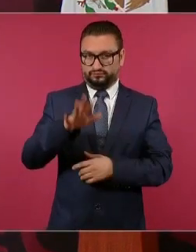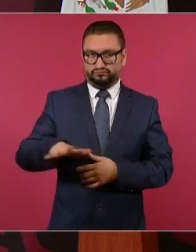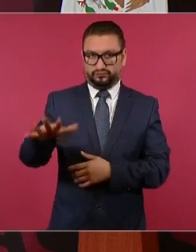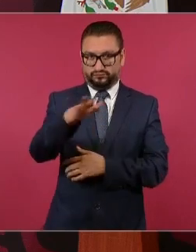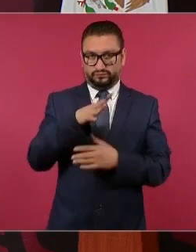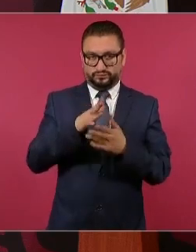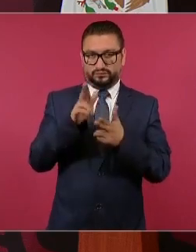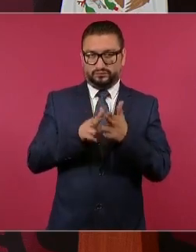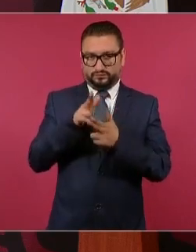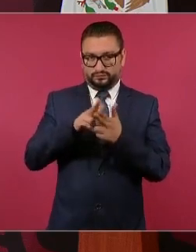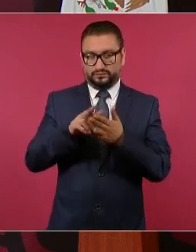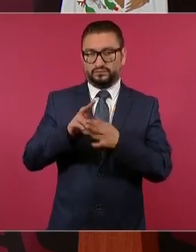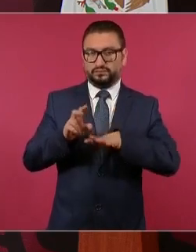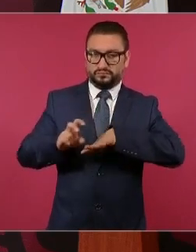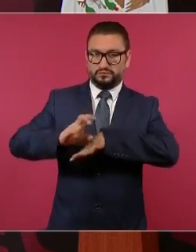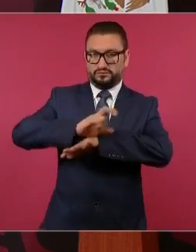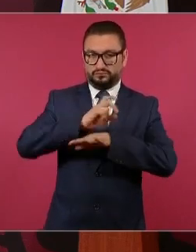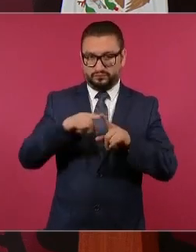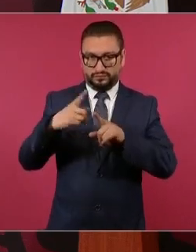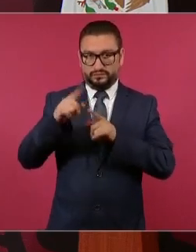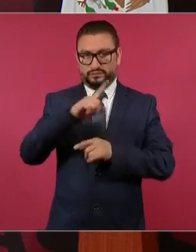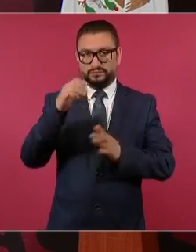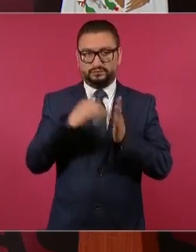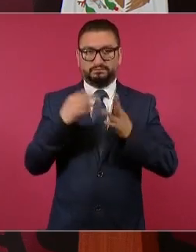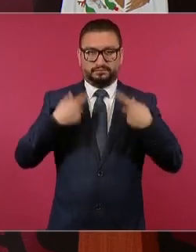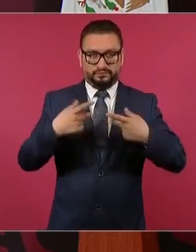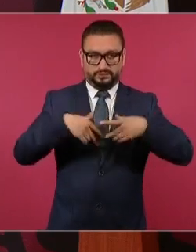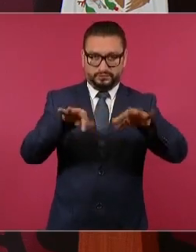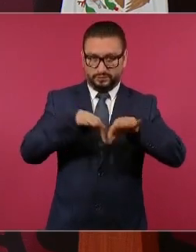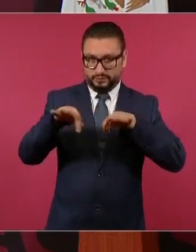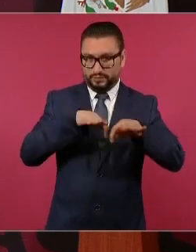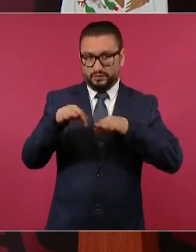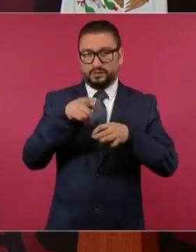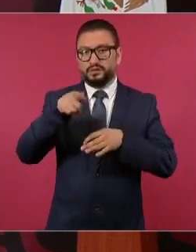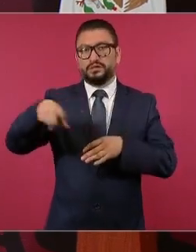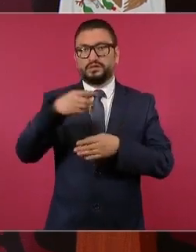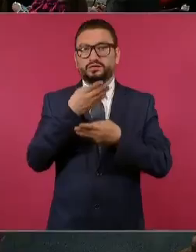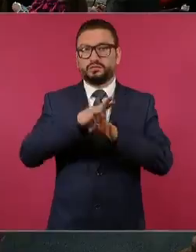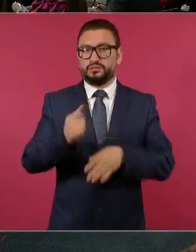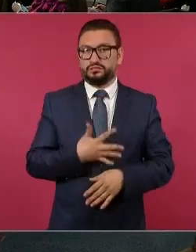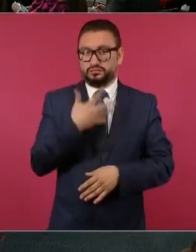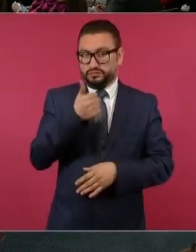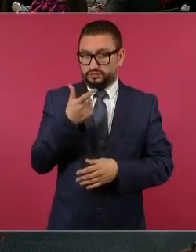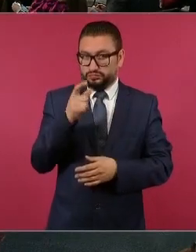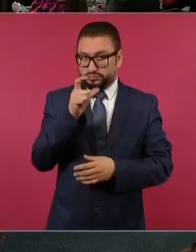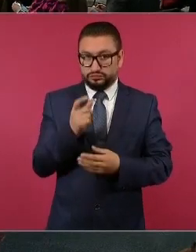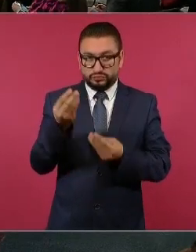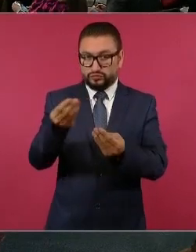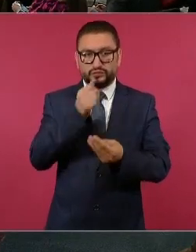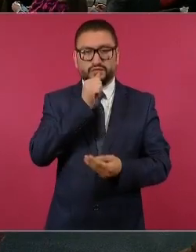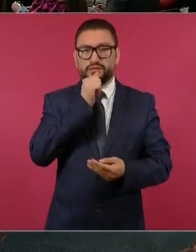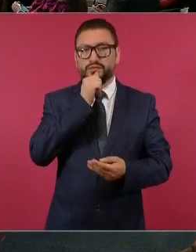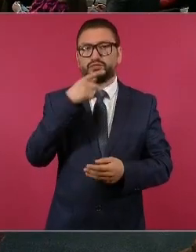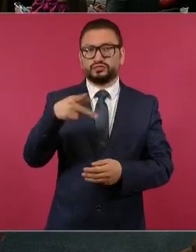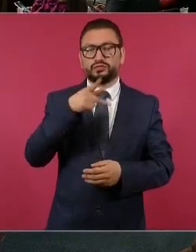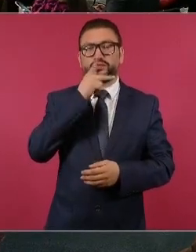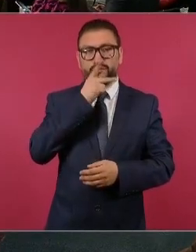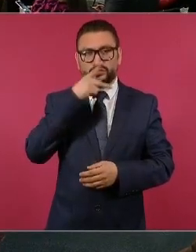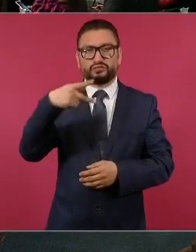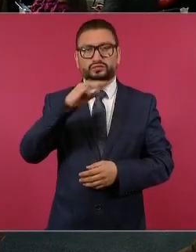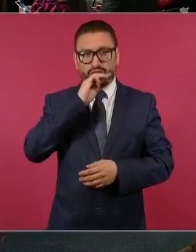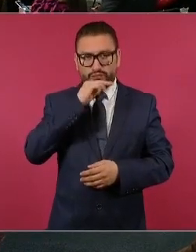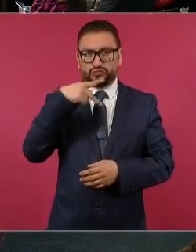el Tren Maya y en las obras, y puede ser que no tengan tarjetas de bienestar. Sus mamás, sus papás,